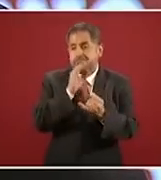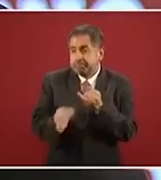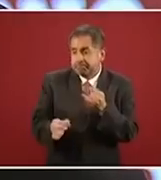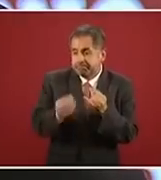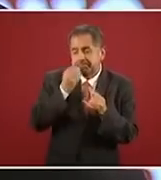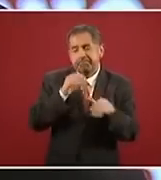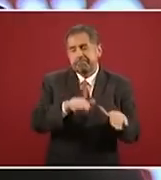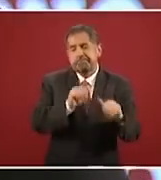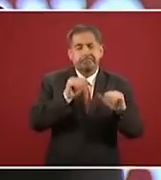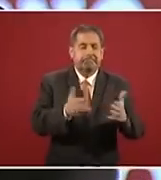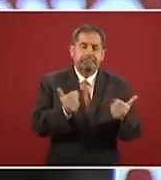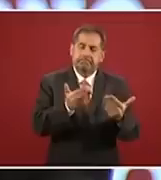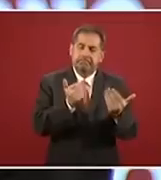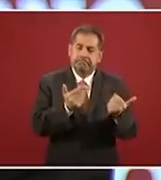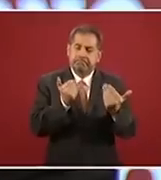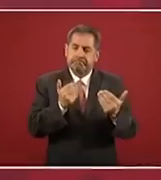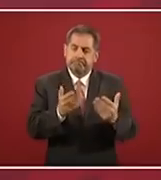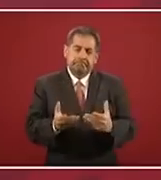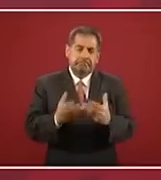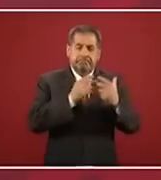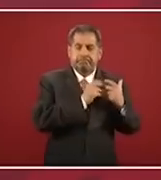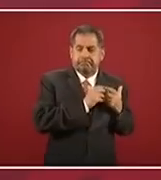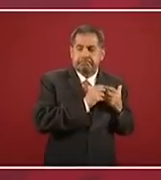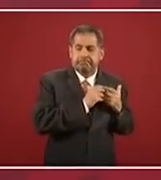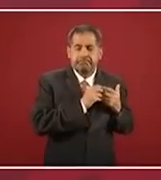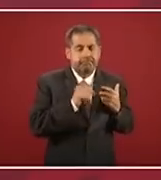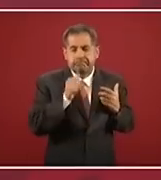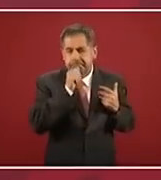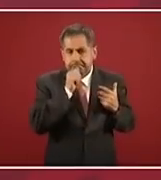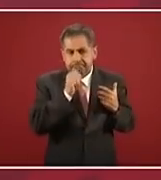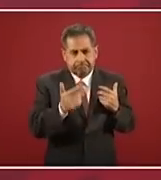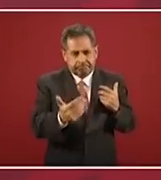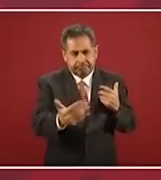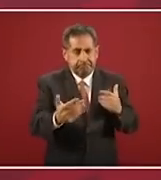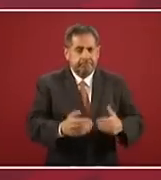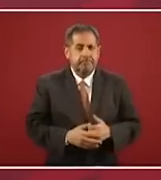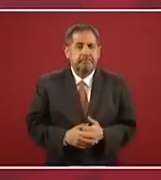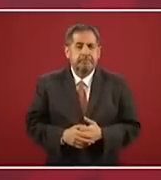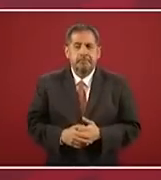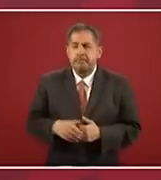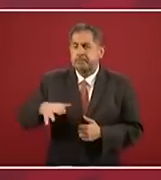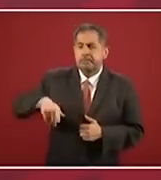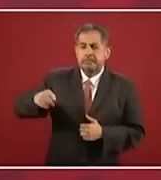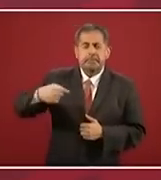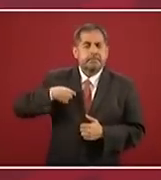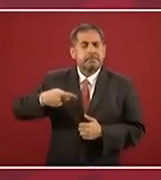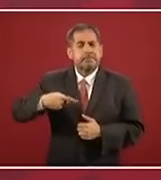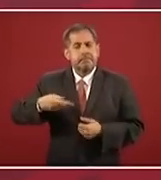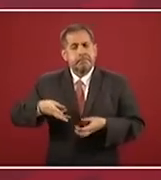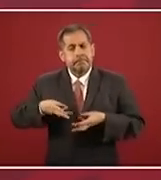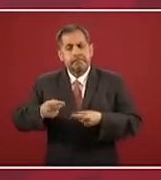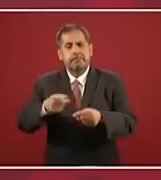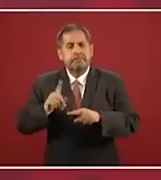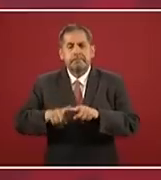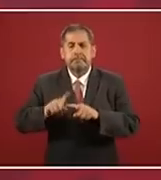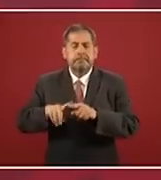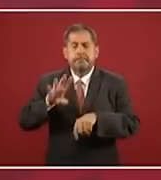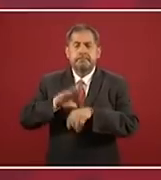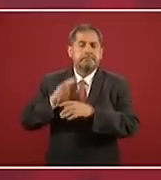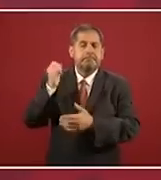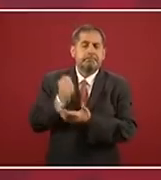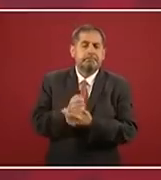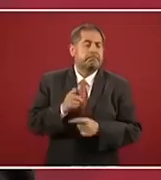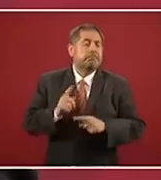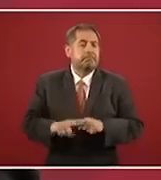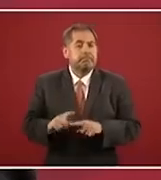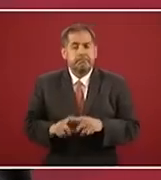porque tendría que secar el inconveniente el monto de los recursos le pregunta a usted lo autorizado es